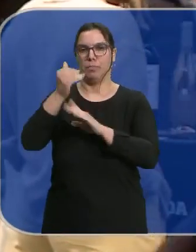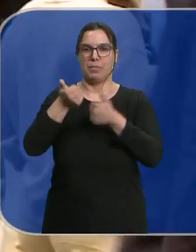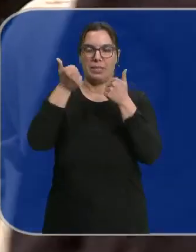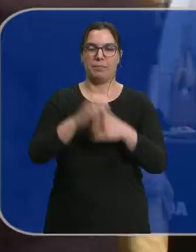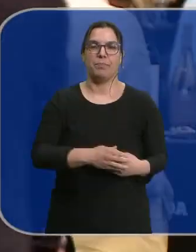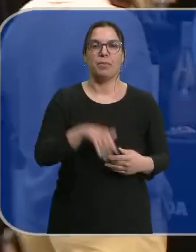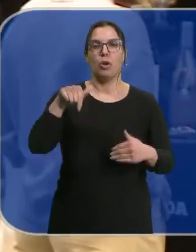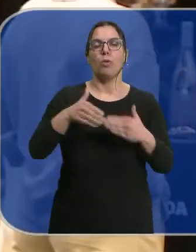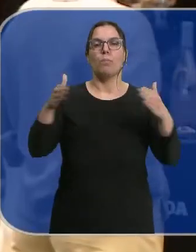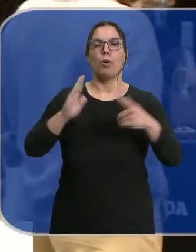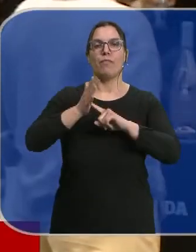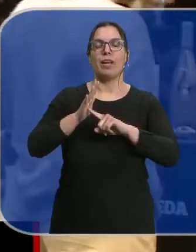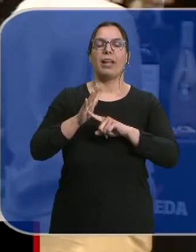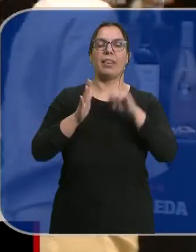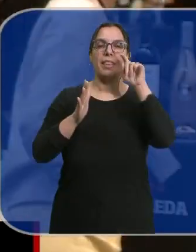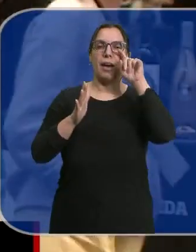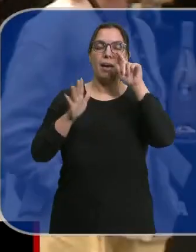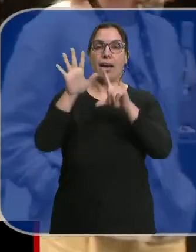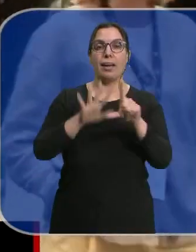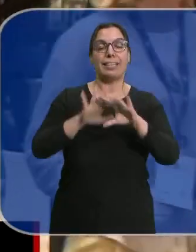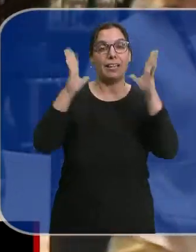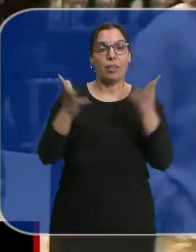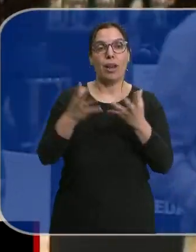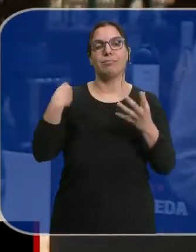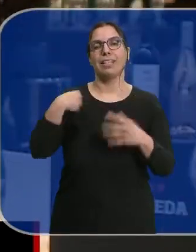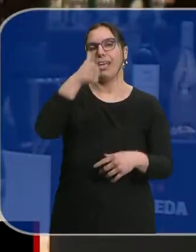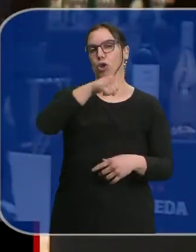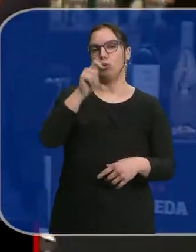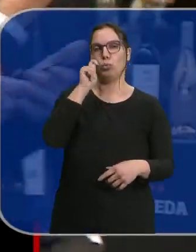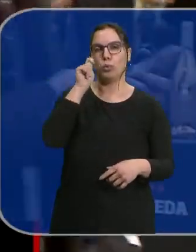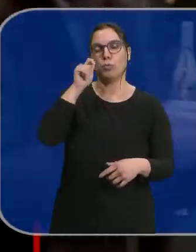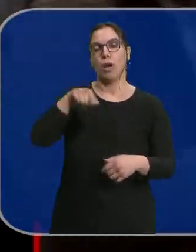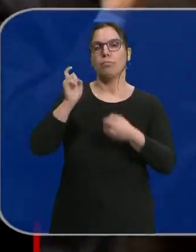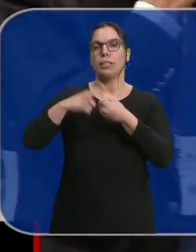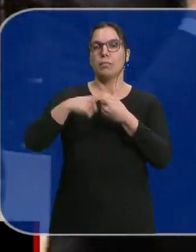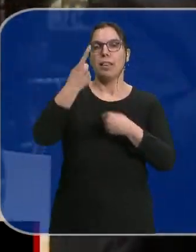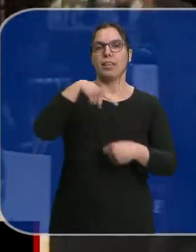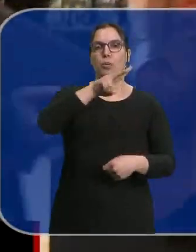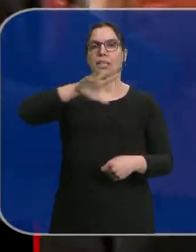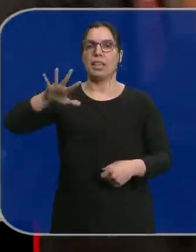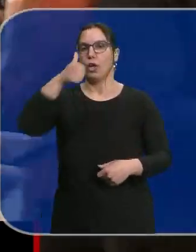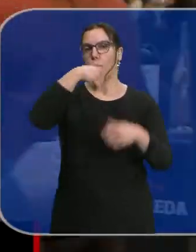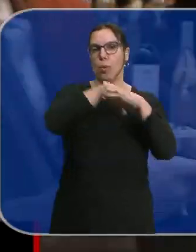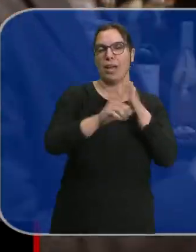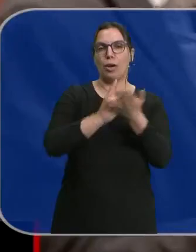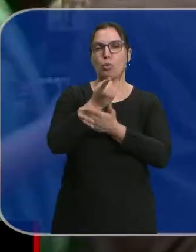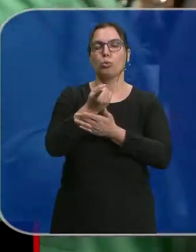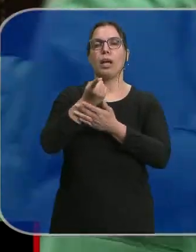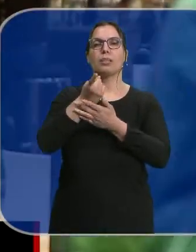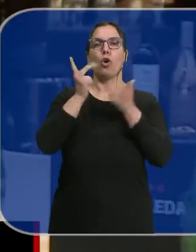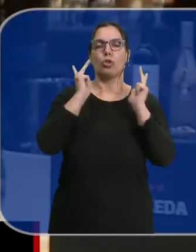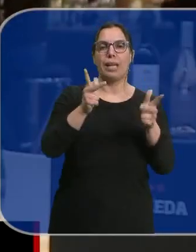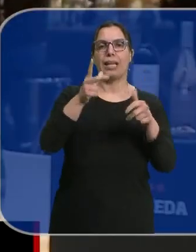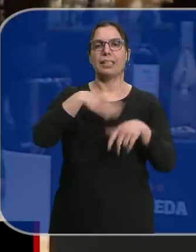Hoy comienza la Feria Internacional del Turismo FINE. En esta cuarta edición participarán 125 bodegas, rutas y hoteles de España,